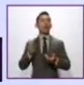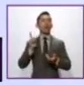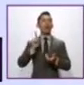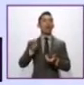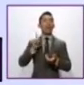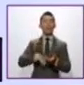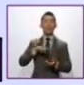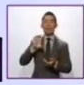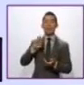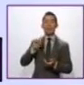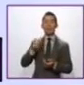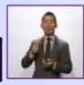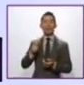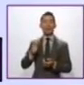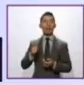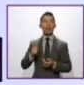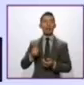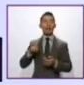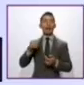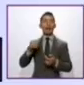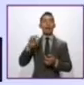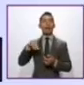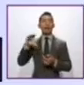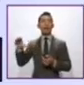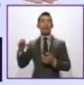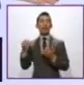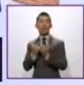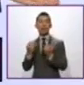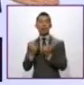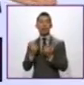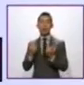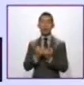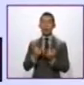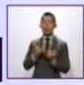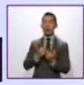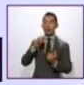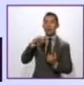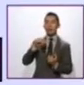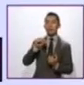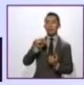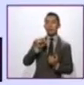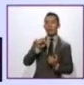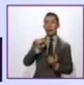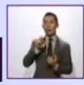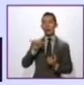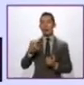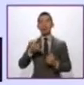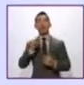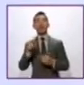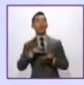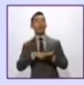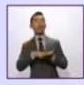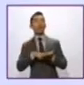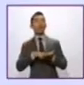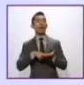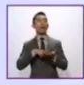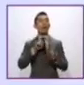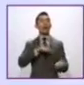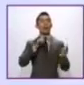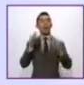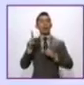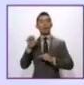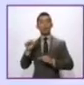Betty del PRI, ahora Movimiento Ciudadano, o como el de Mari del Verde, ahora en el